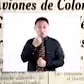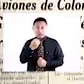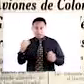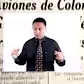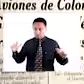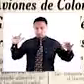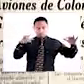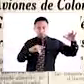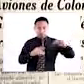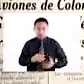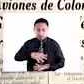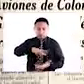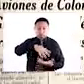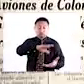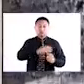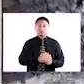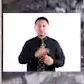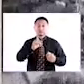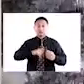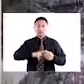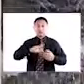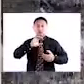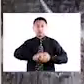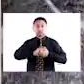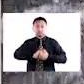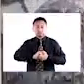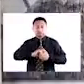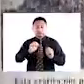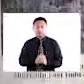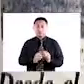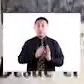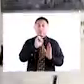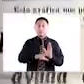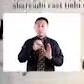México arribaron con víveres y medicinas. Quito demostró su